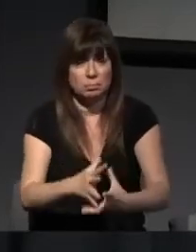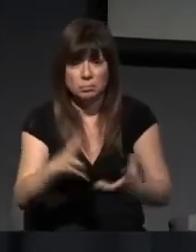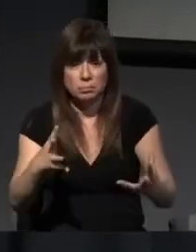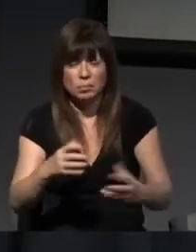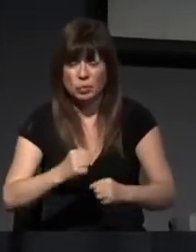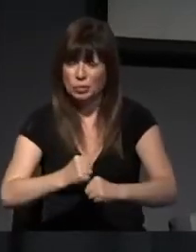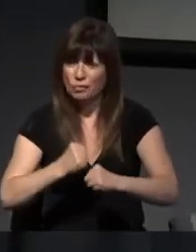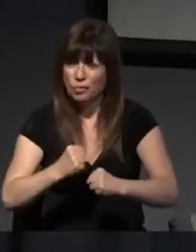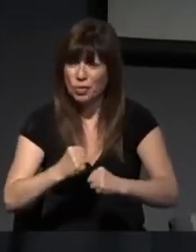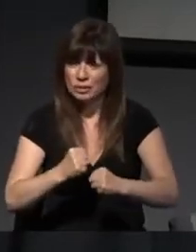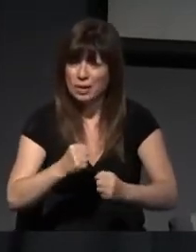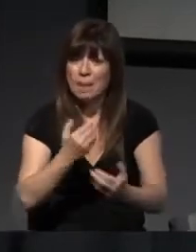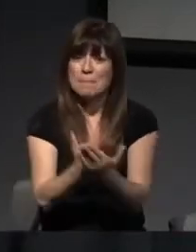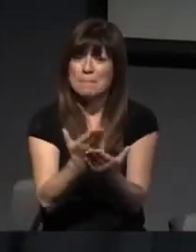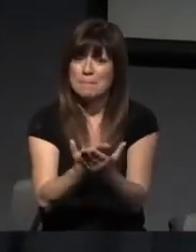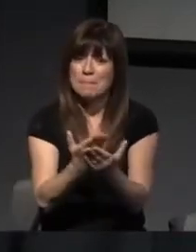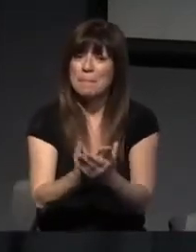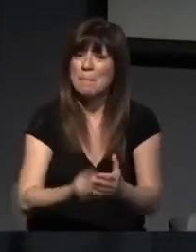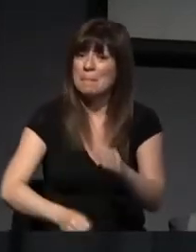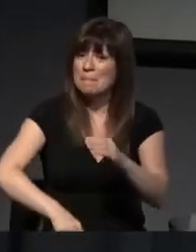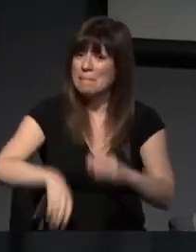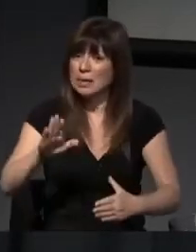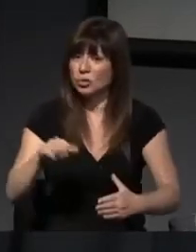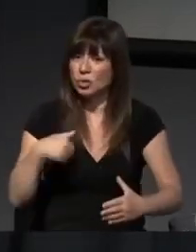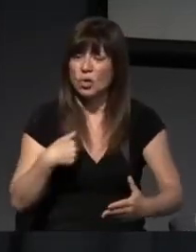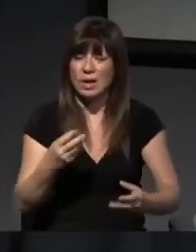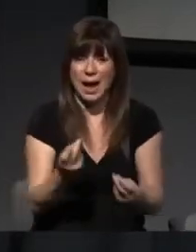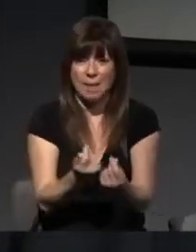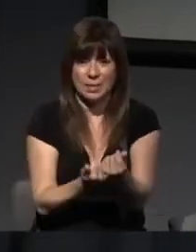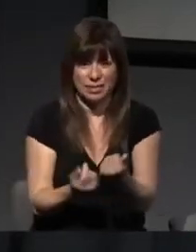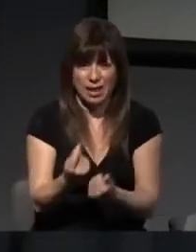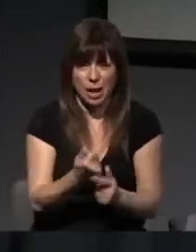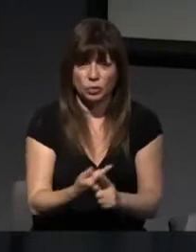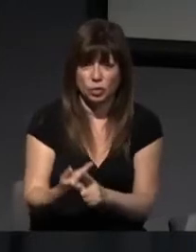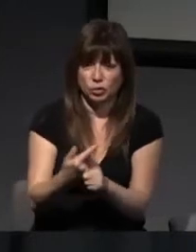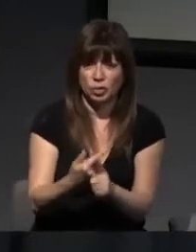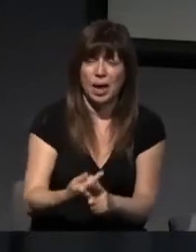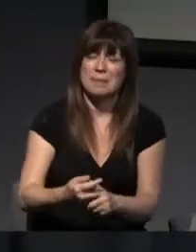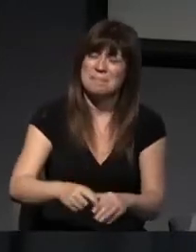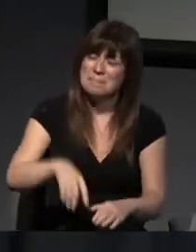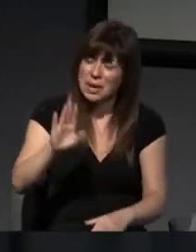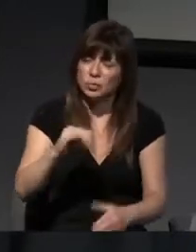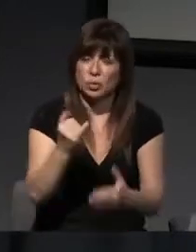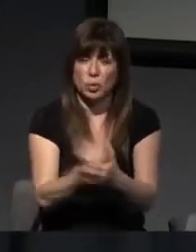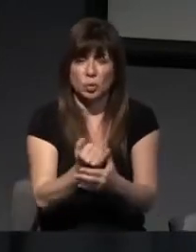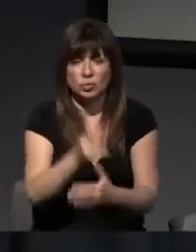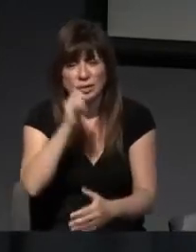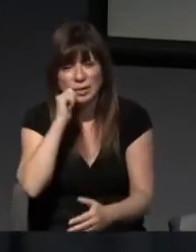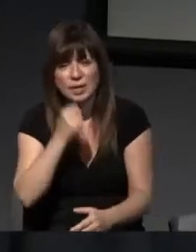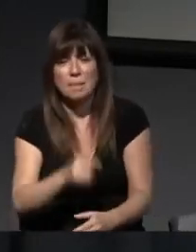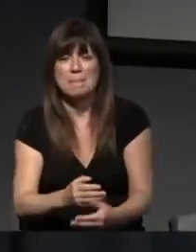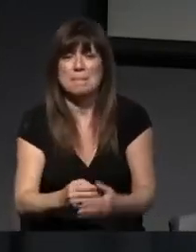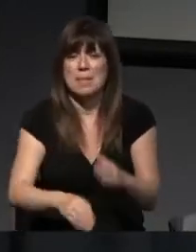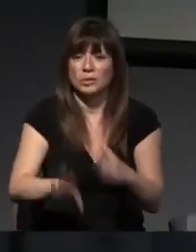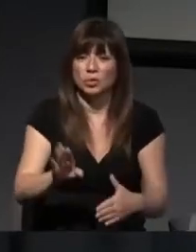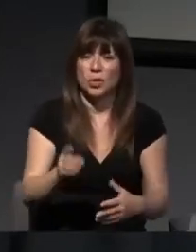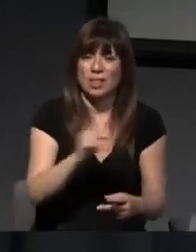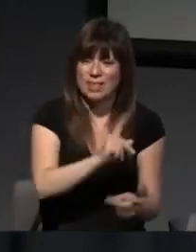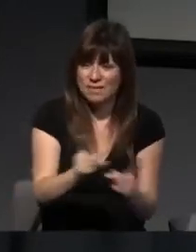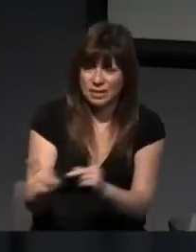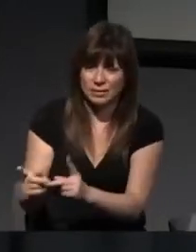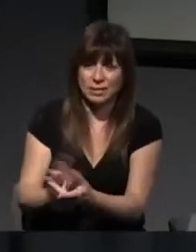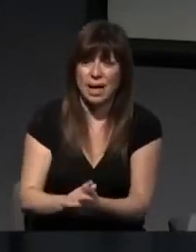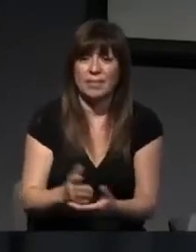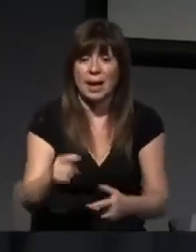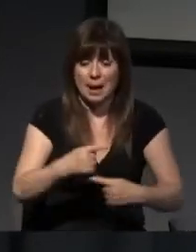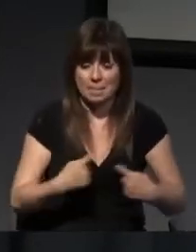fuerza una demanda por mayor capital social. Y eso implica mejores espacios de trabajo, eso implica mayor inclusión, eso implica mayor diversidad, espacios de